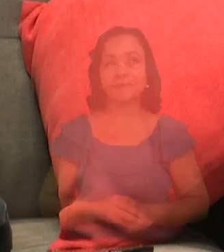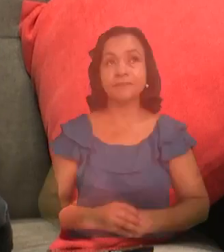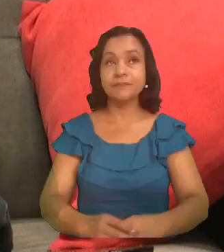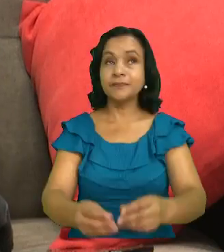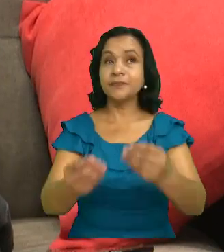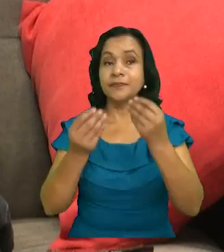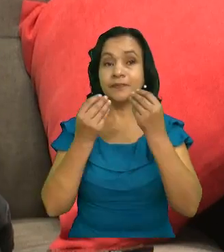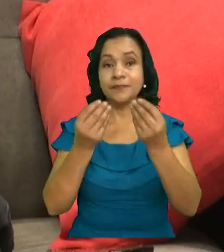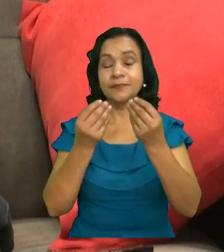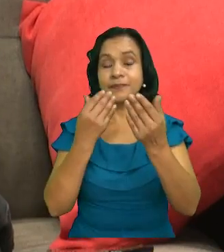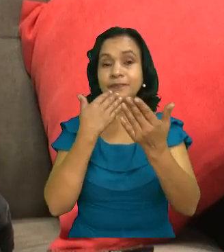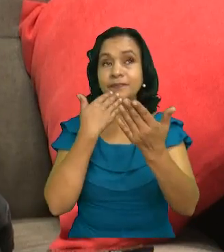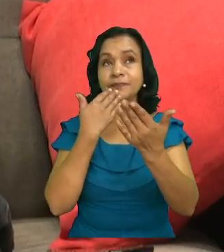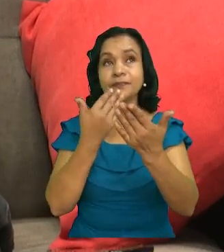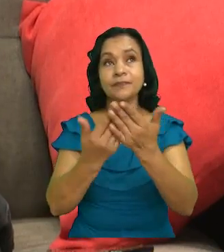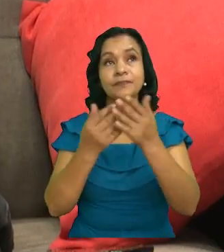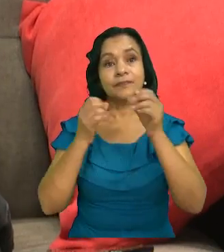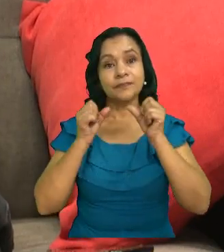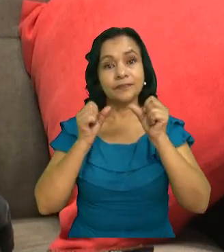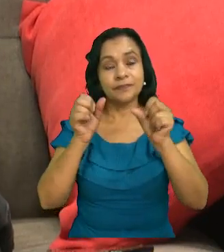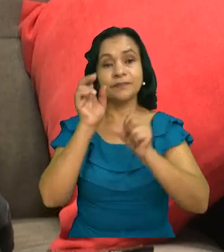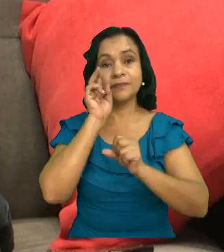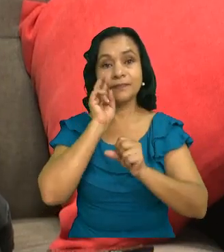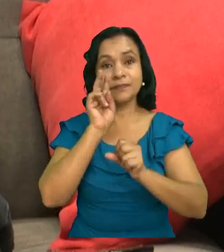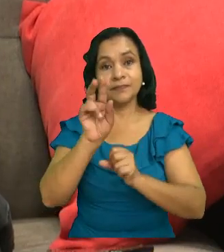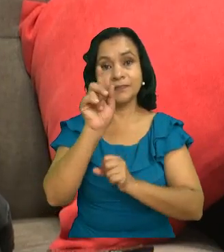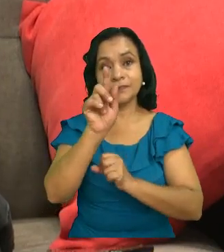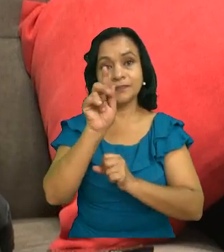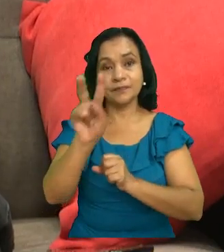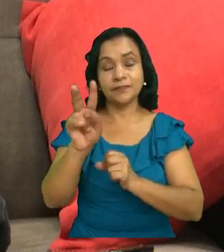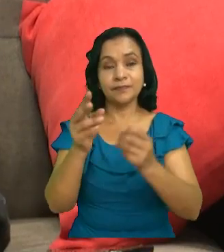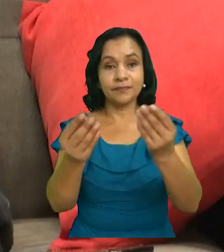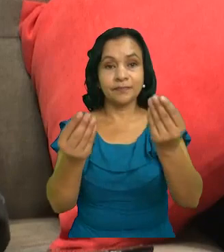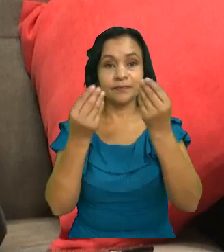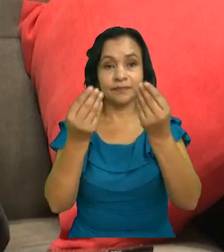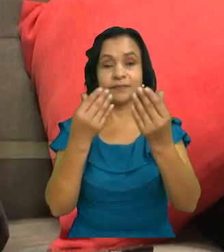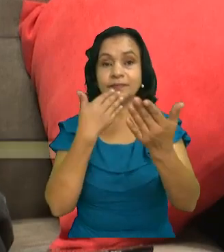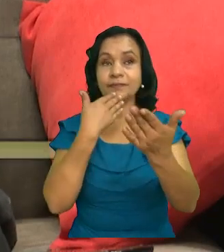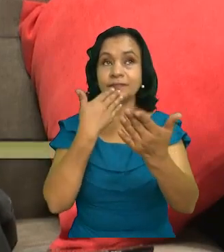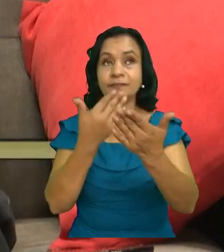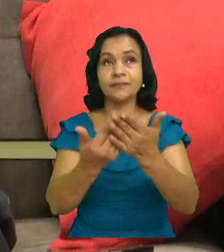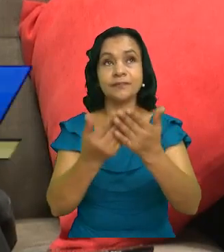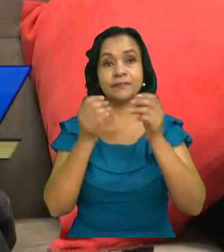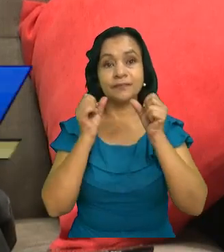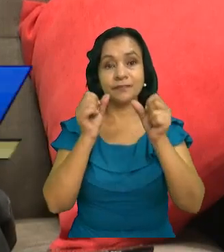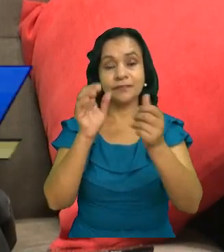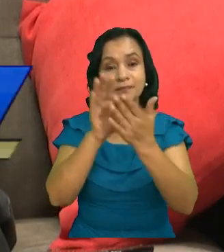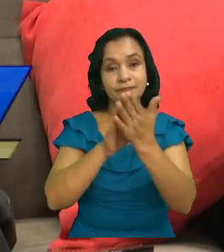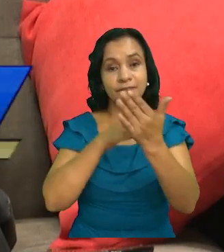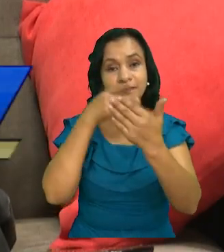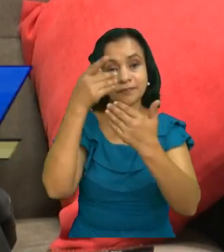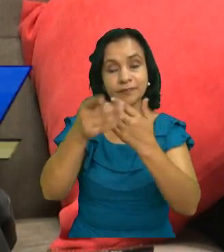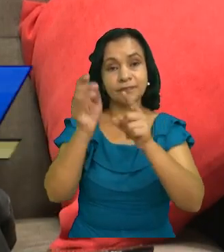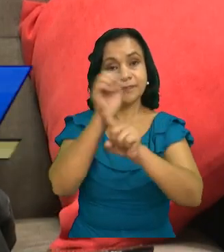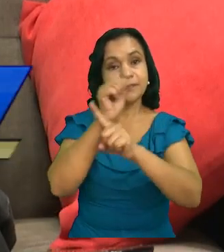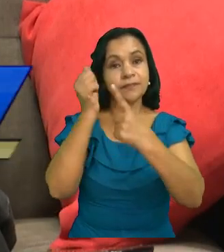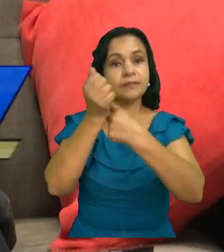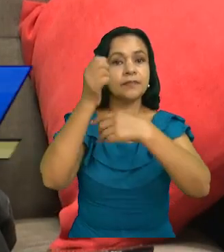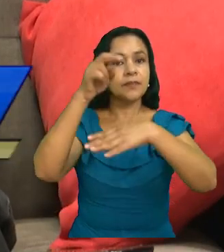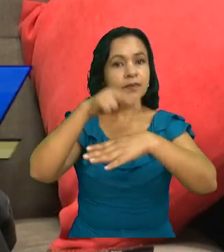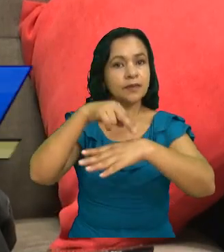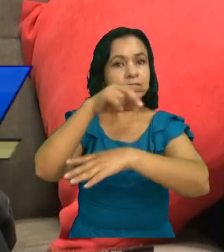Muchísimas gracias por continuar en sintonía del canal parlamentario y muchísimas gracias por continuar acompañándonos en su programa desde el Parlamento,